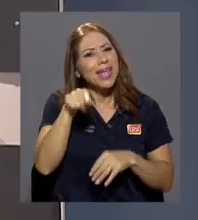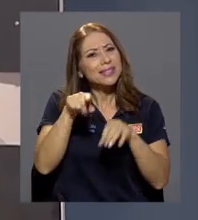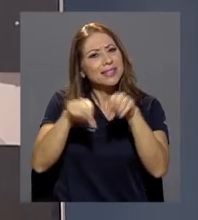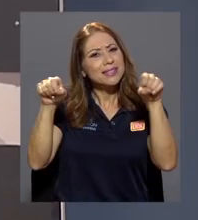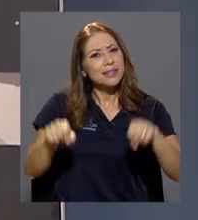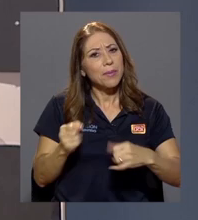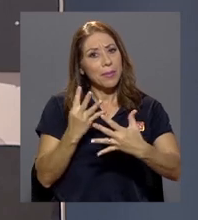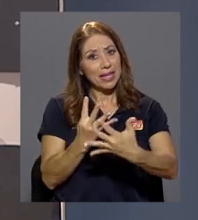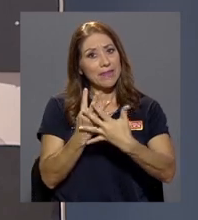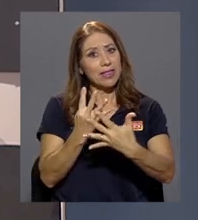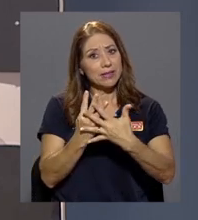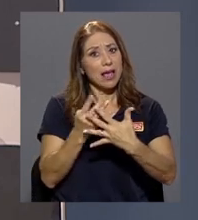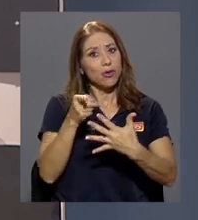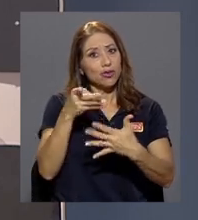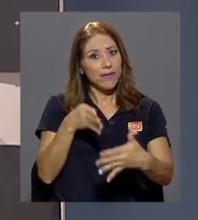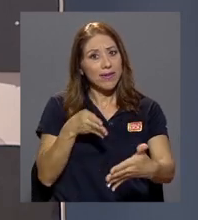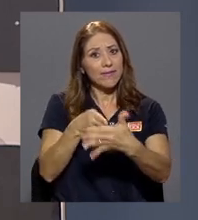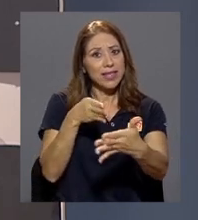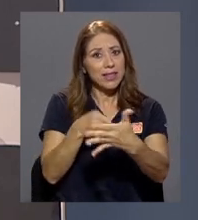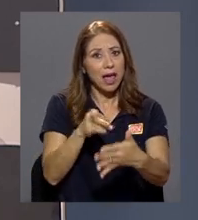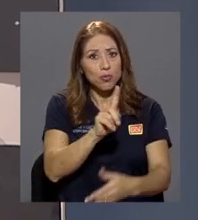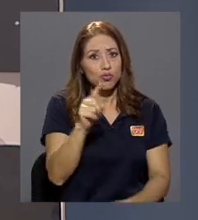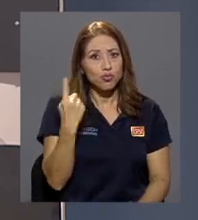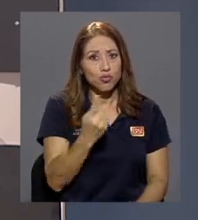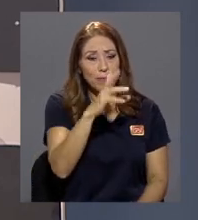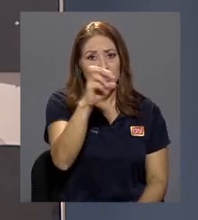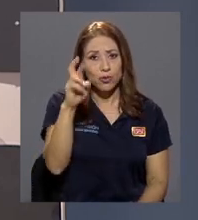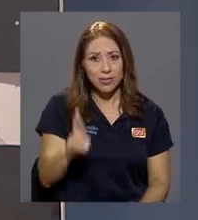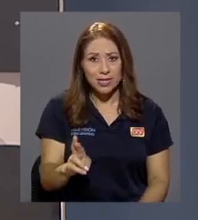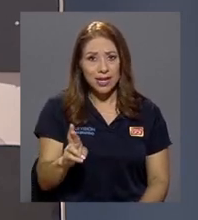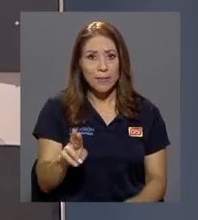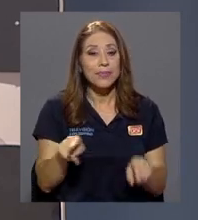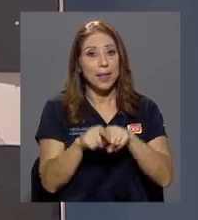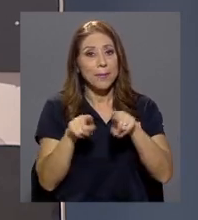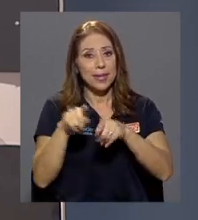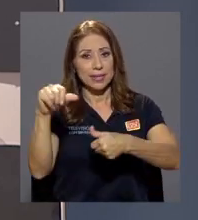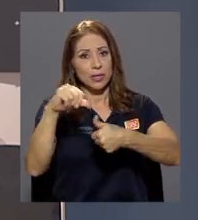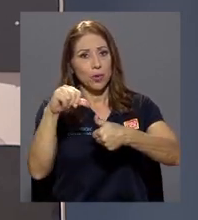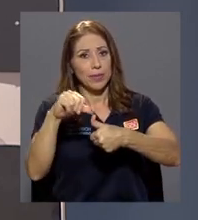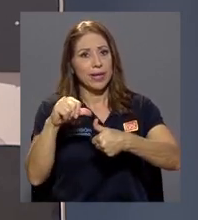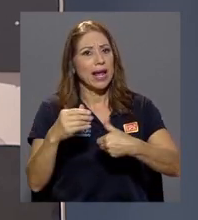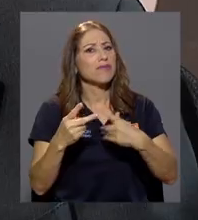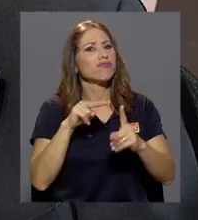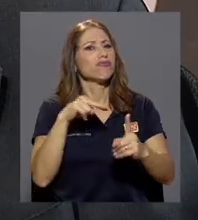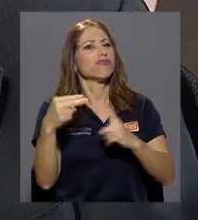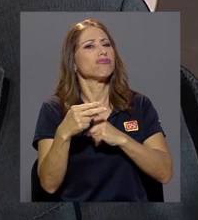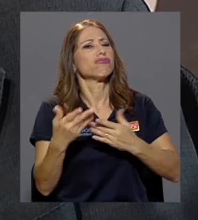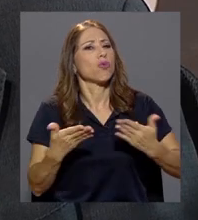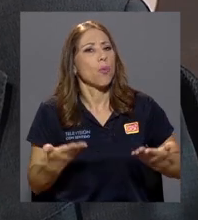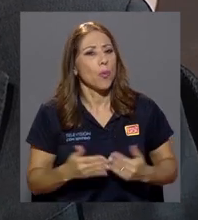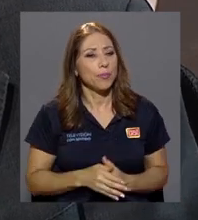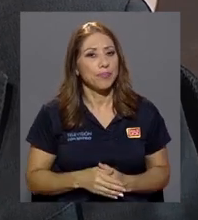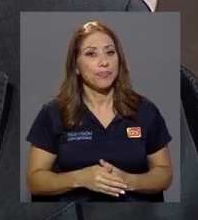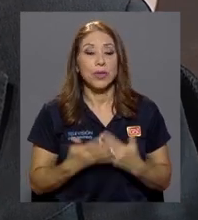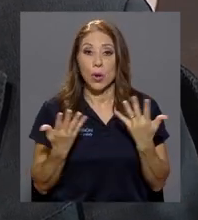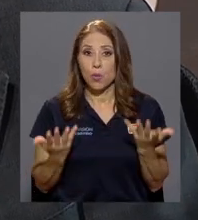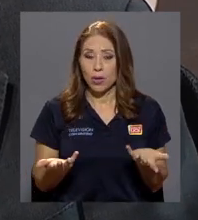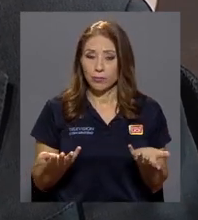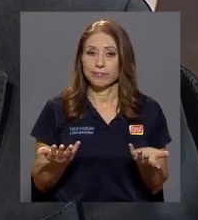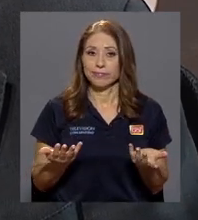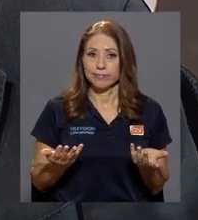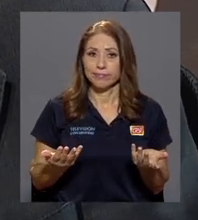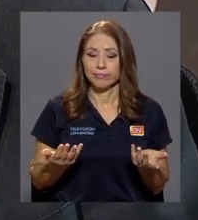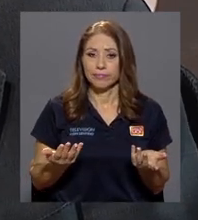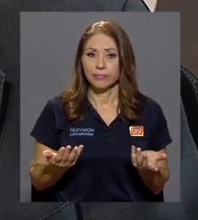sistema penitenciario que se va a ver afectado obviamente no solamente en costa rica sino también en centroamérica bueno evidentemente la